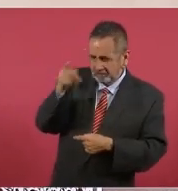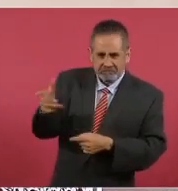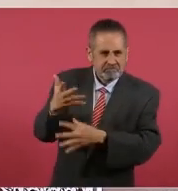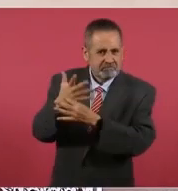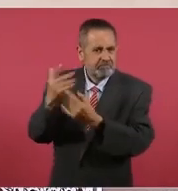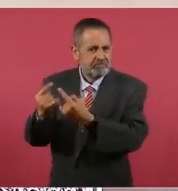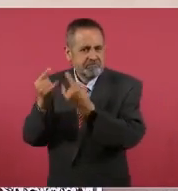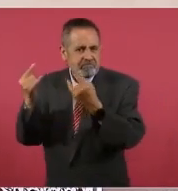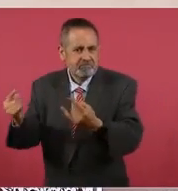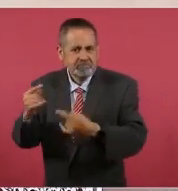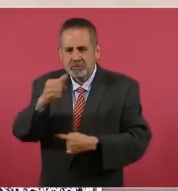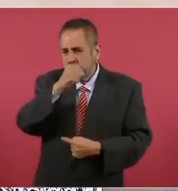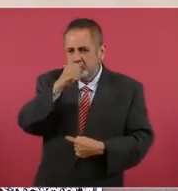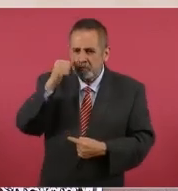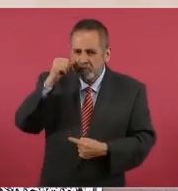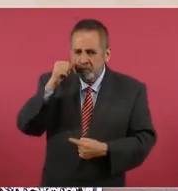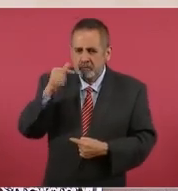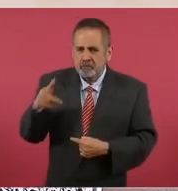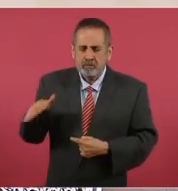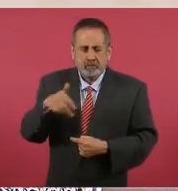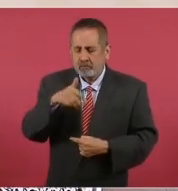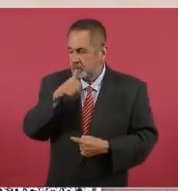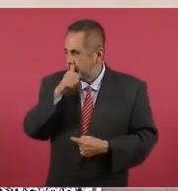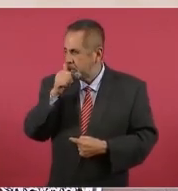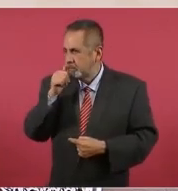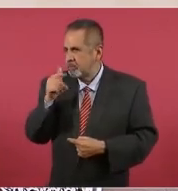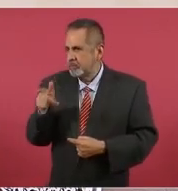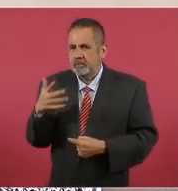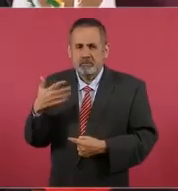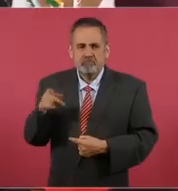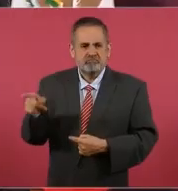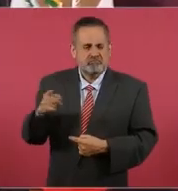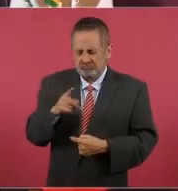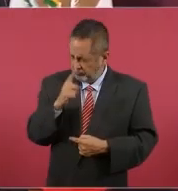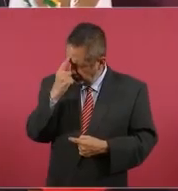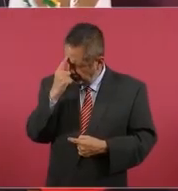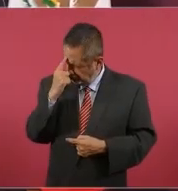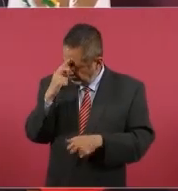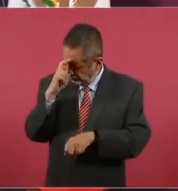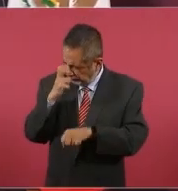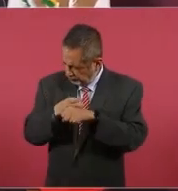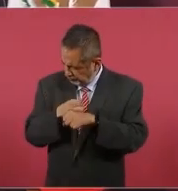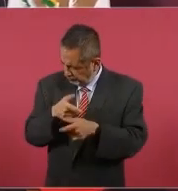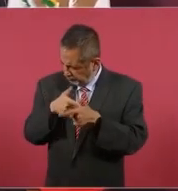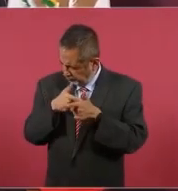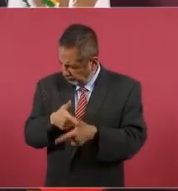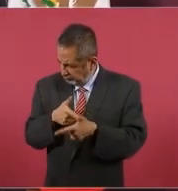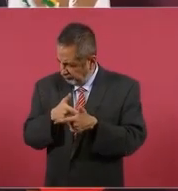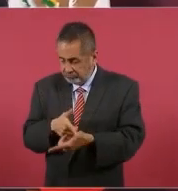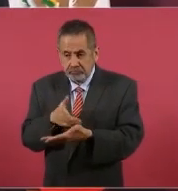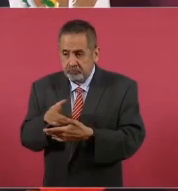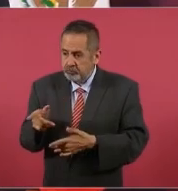de Juárez, sobre todo su perseverancia,